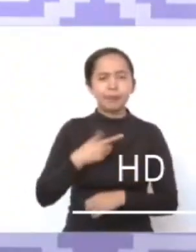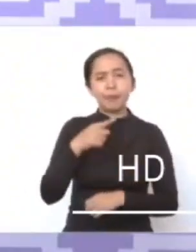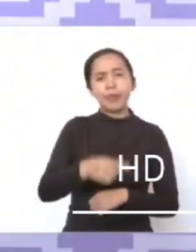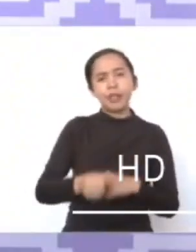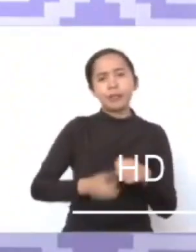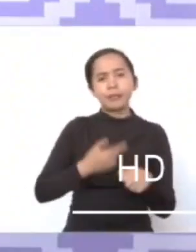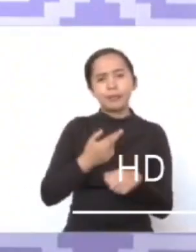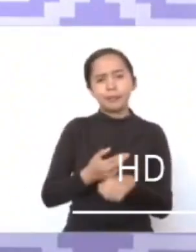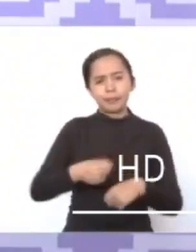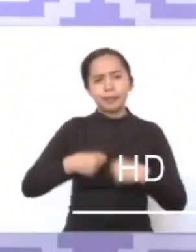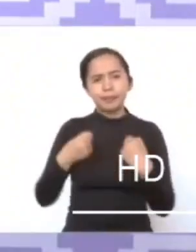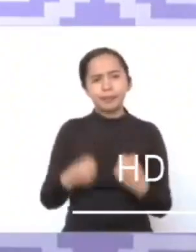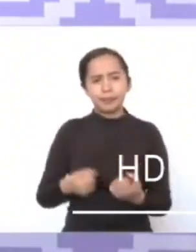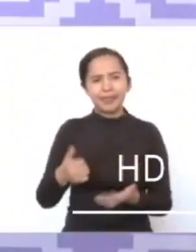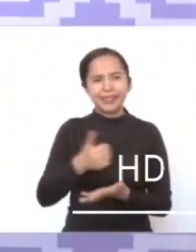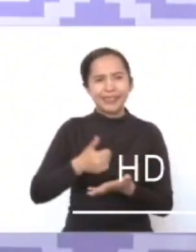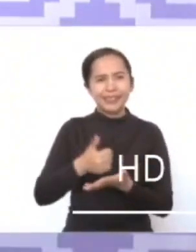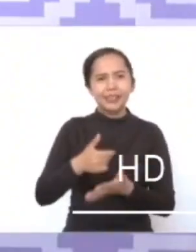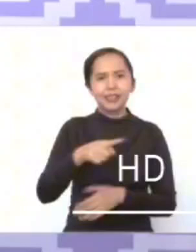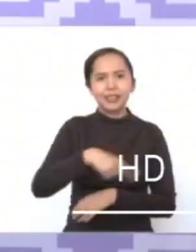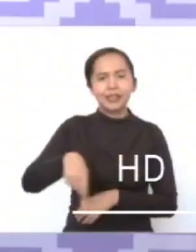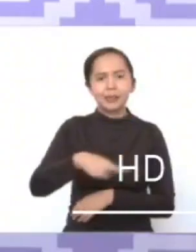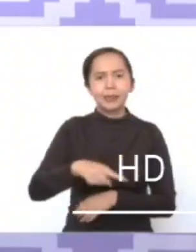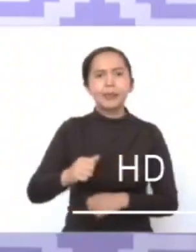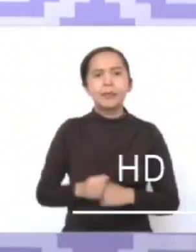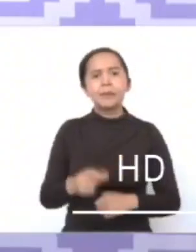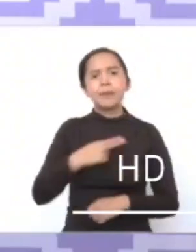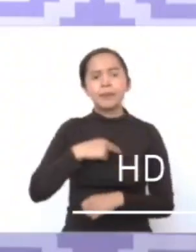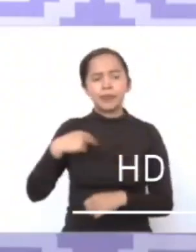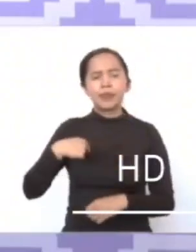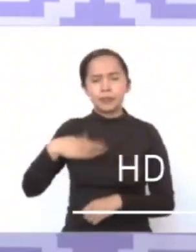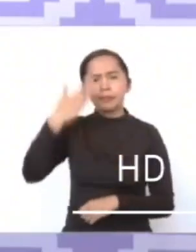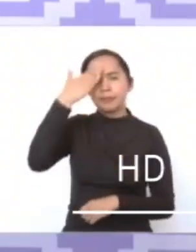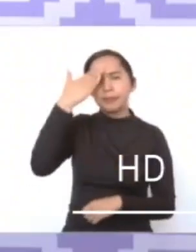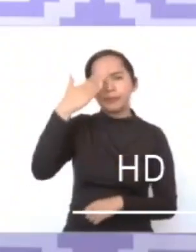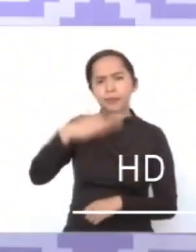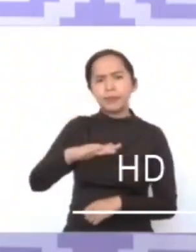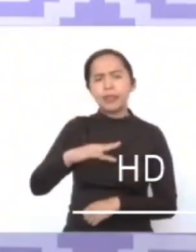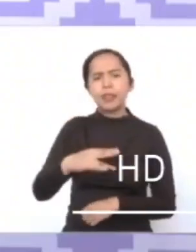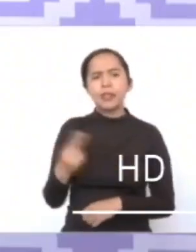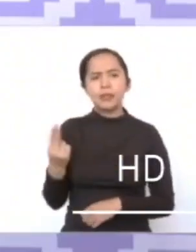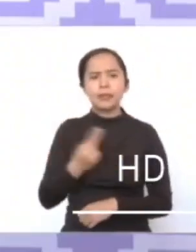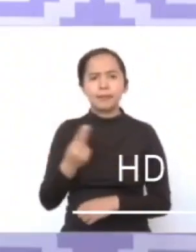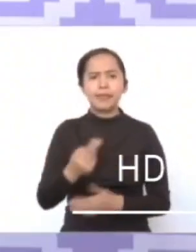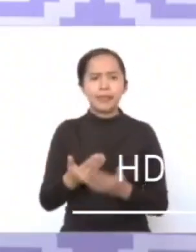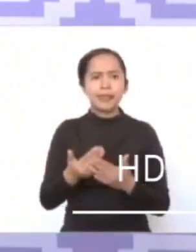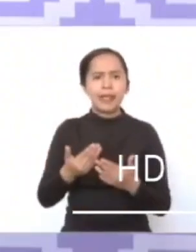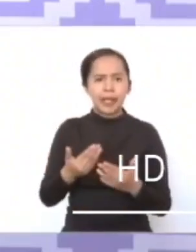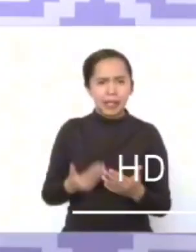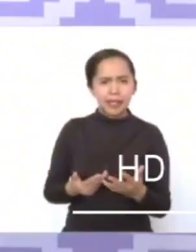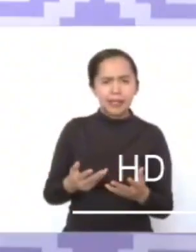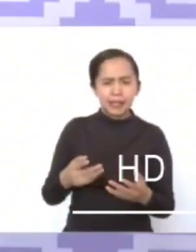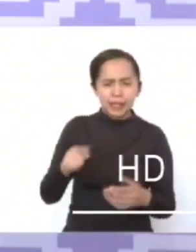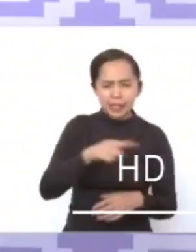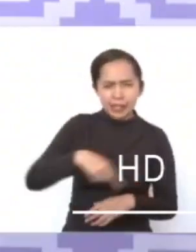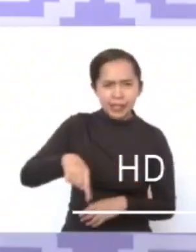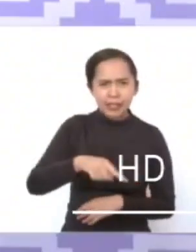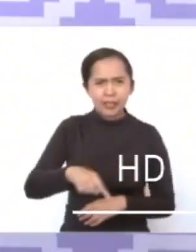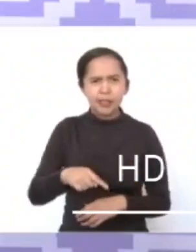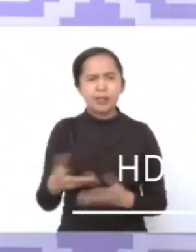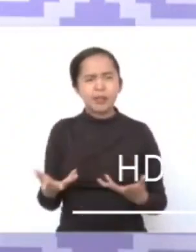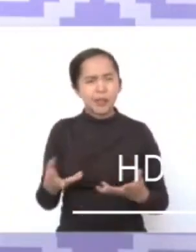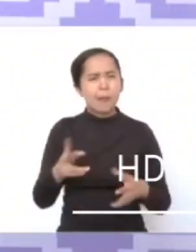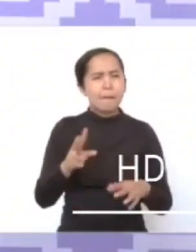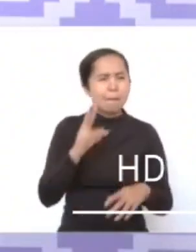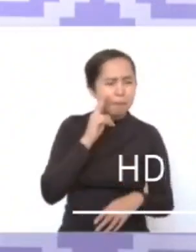de Seguridad Ciudadana, estamos conscientes del papel que tenemos en el camino de la erradicación de la violencia y la construcción de